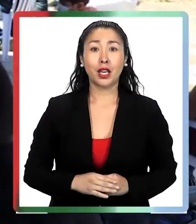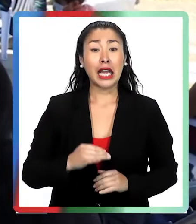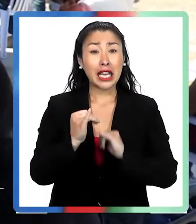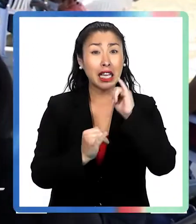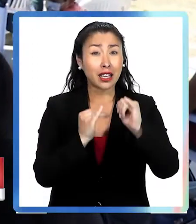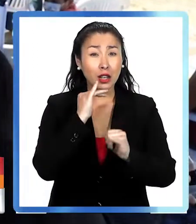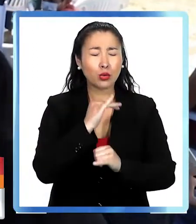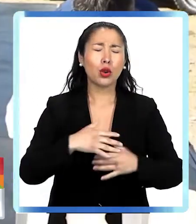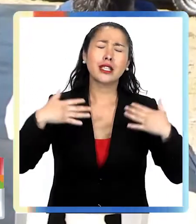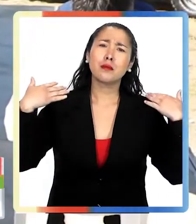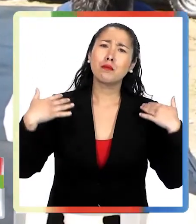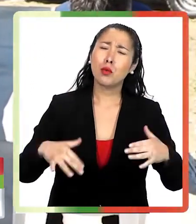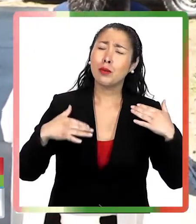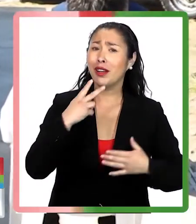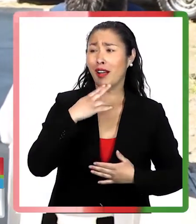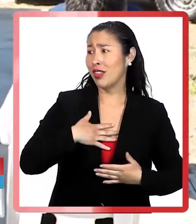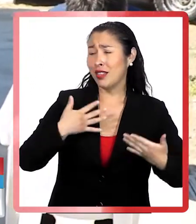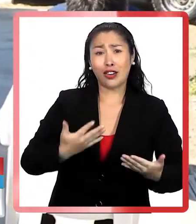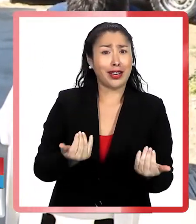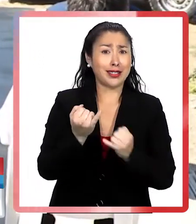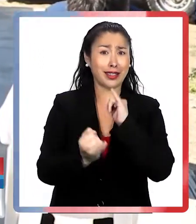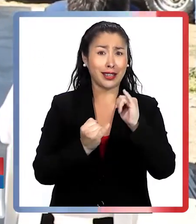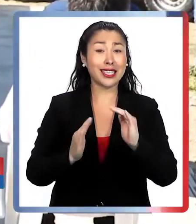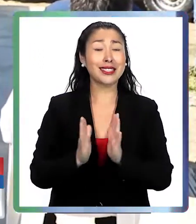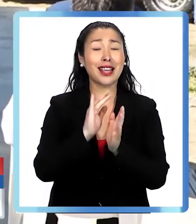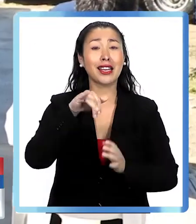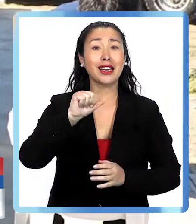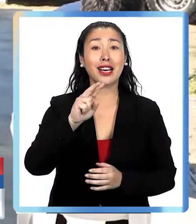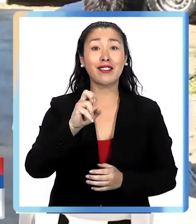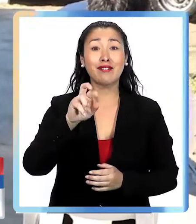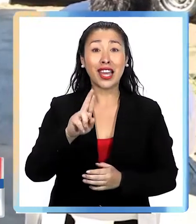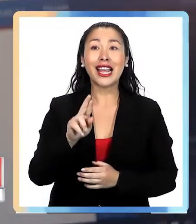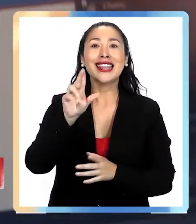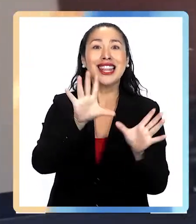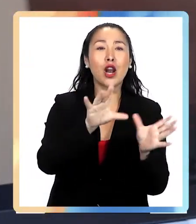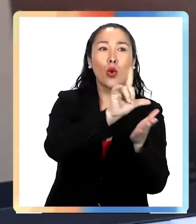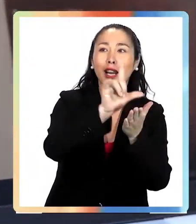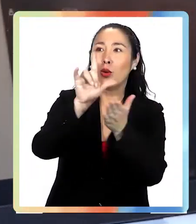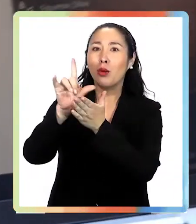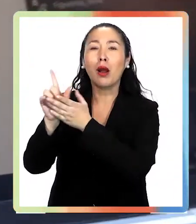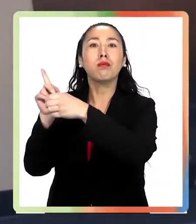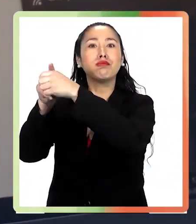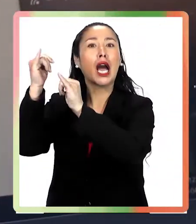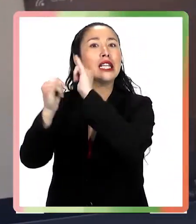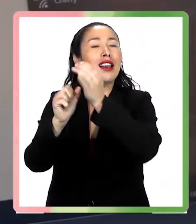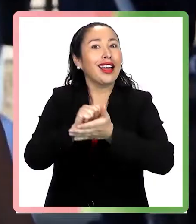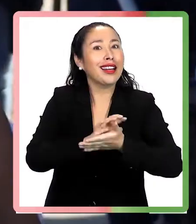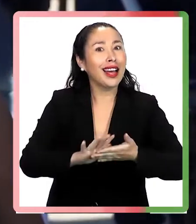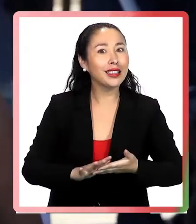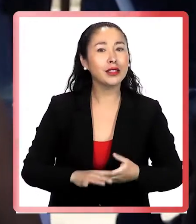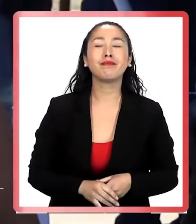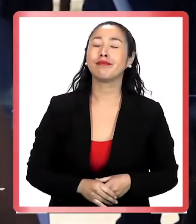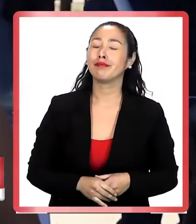El uso de Internet es fundamental en la vida actual. En San Javier habilitaron 10 puntos Wi-Fi gratuitos. Es